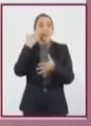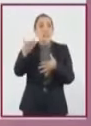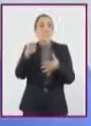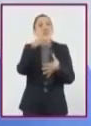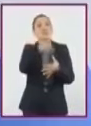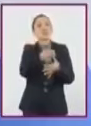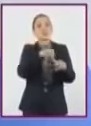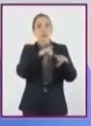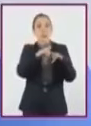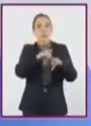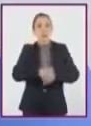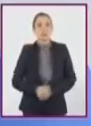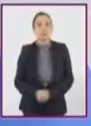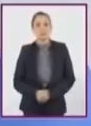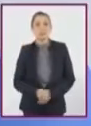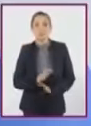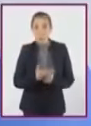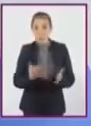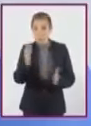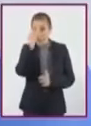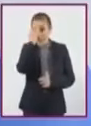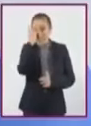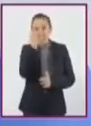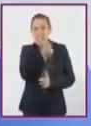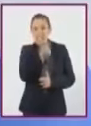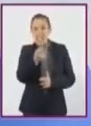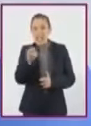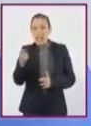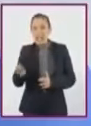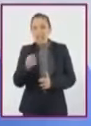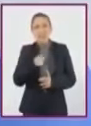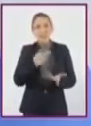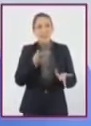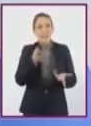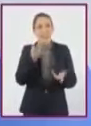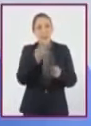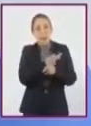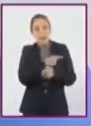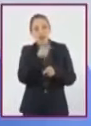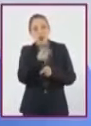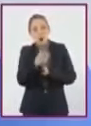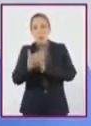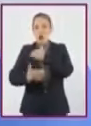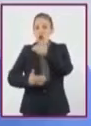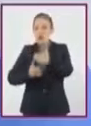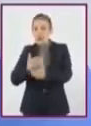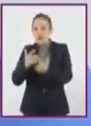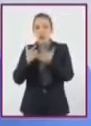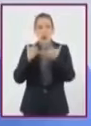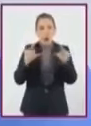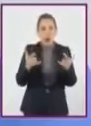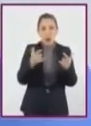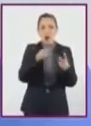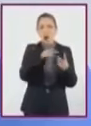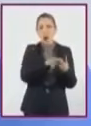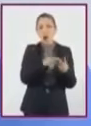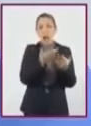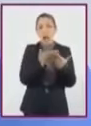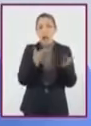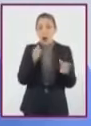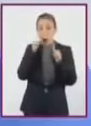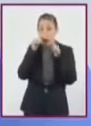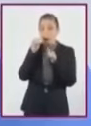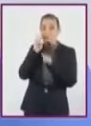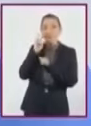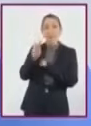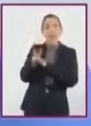referencia. Ahora que ya conocen el significado de los conceptos y hechos y procesos históricos, nos enfocaremos